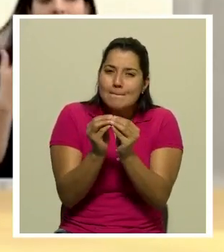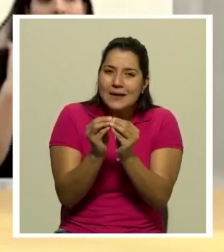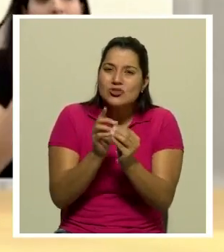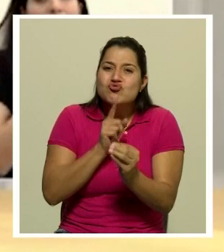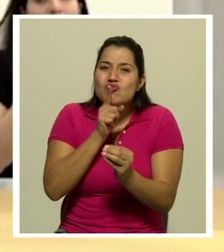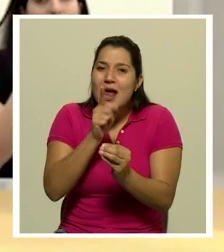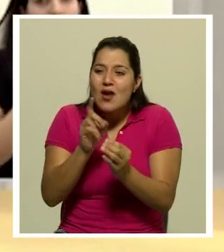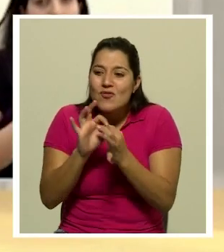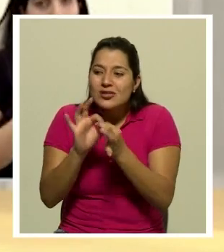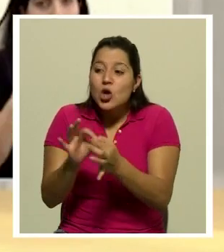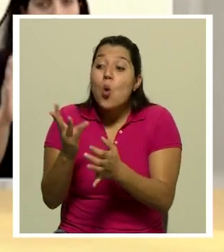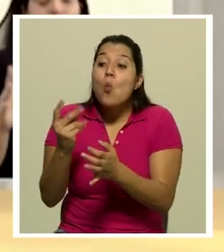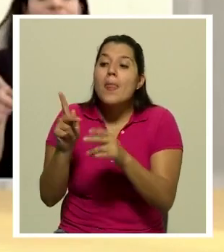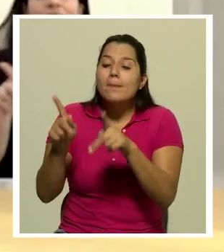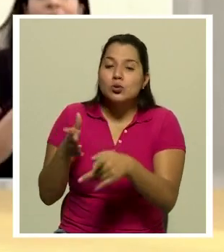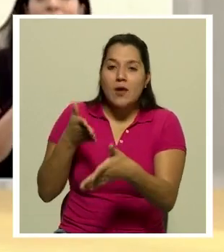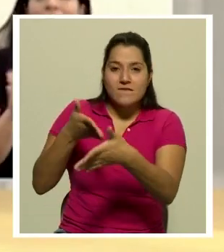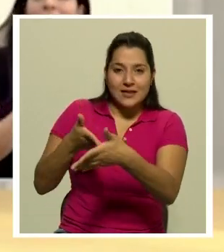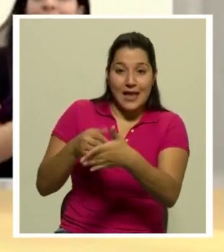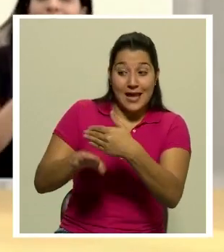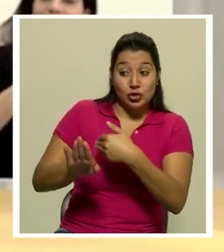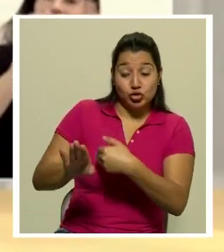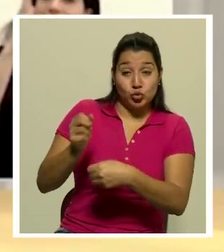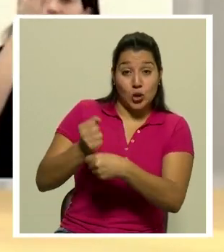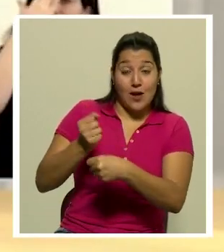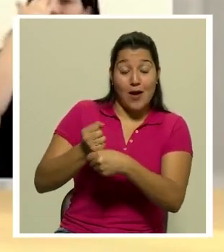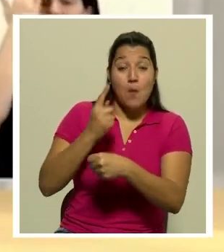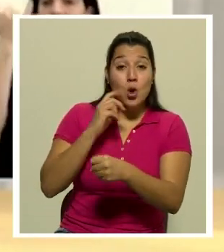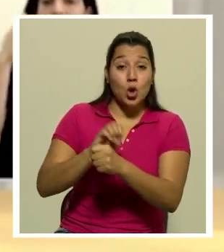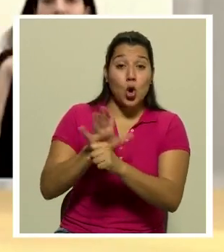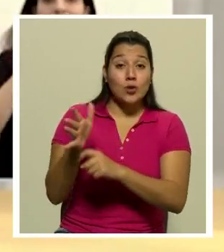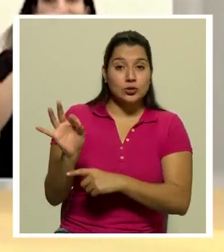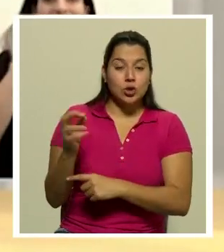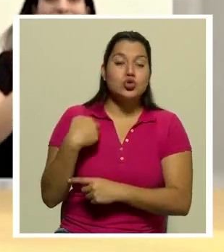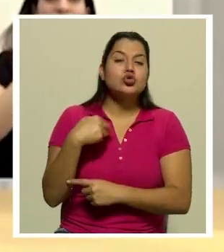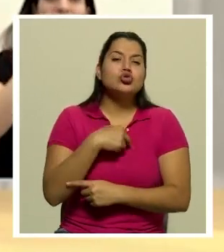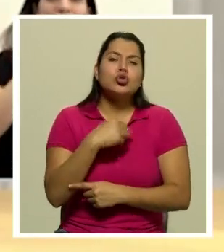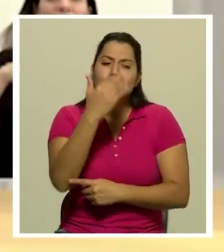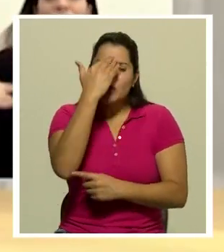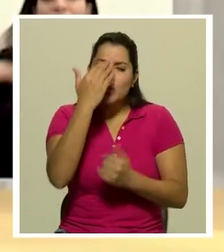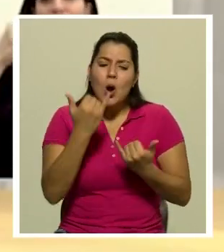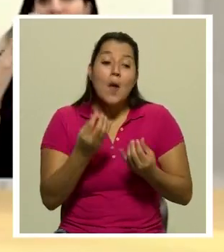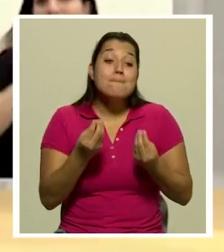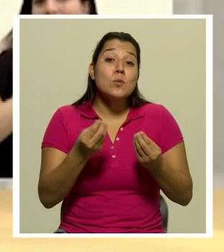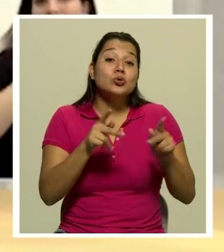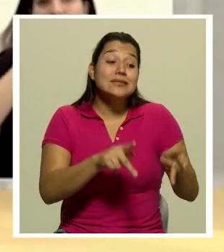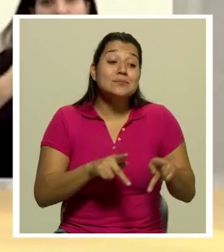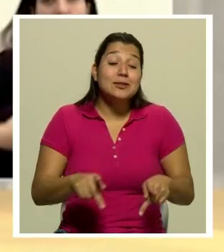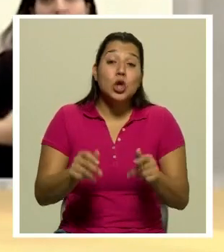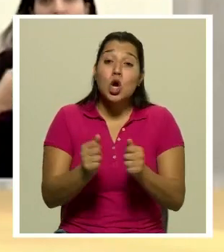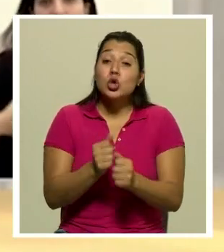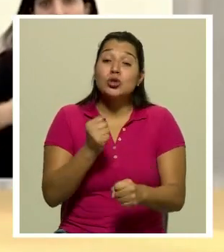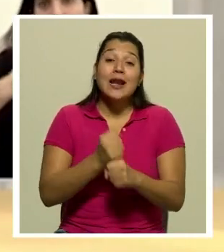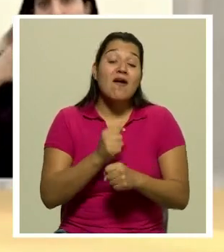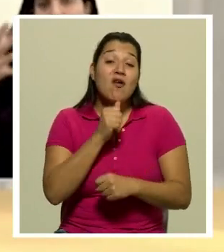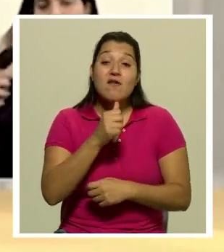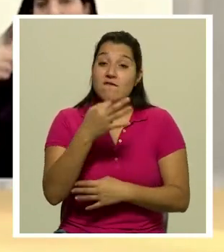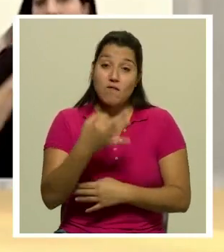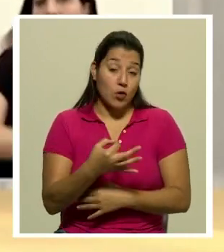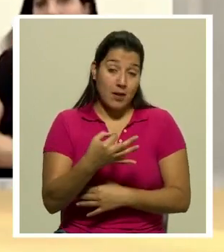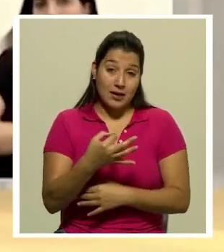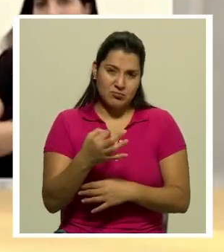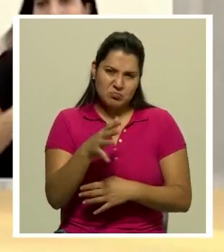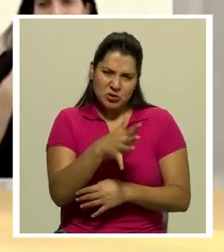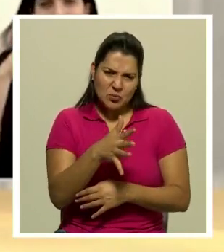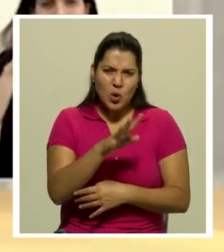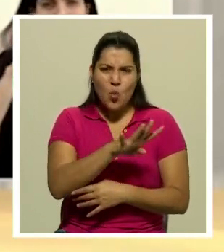empleo. Claramente también sabemos que enfrentamos una situación de informalidad bastante importante en nuestro país, que como recordarán